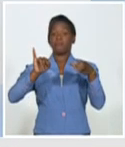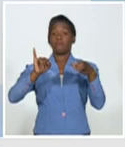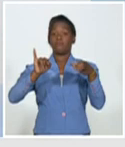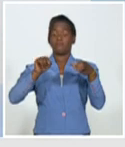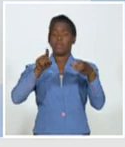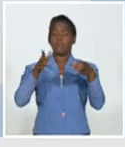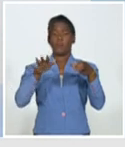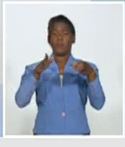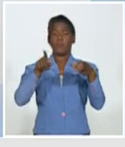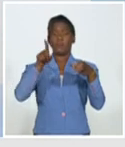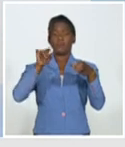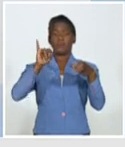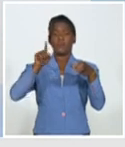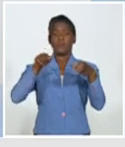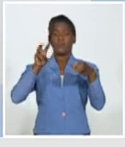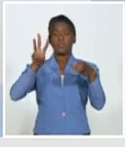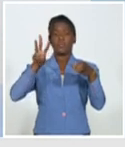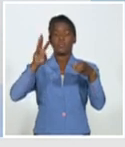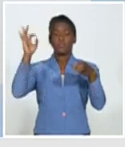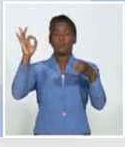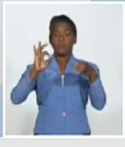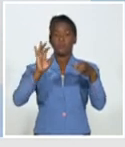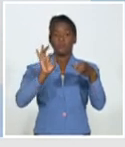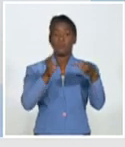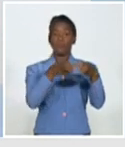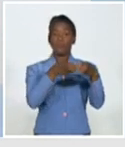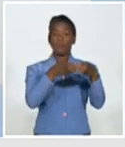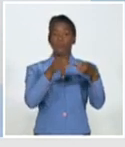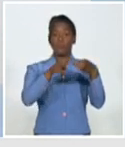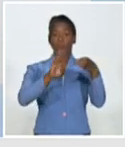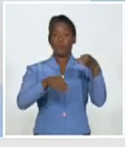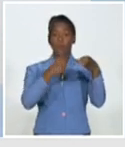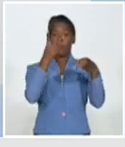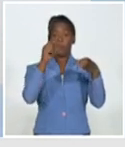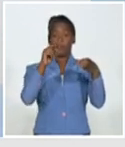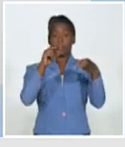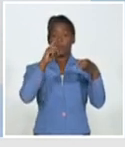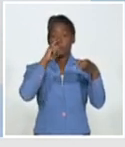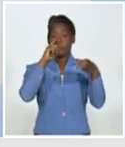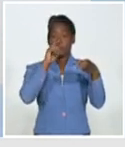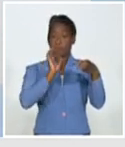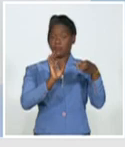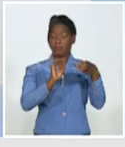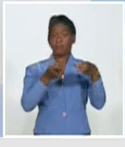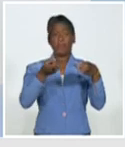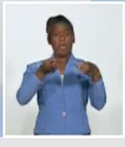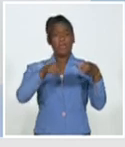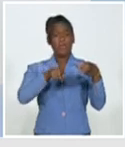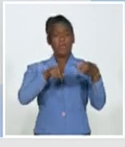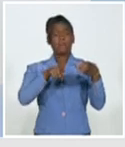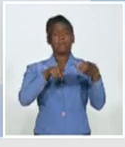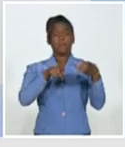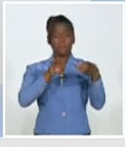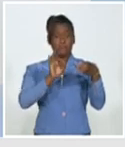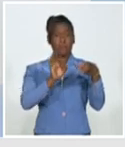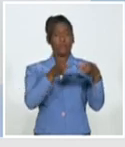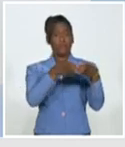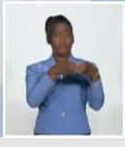16,3%. De todos los casos que se han diagnosticado en Cuba ayer, el menores de 20 años.